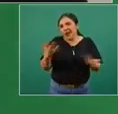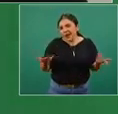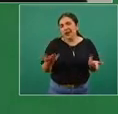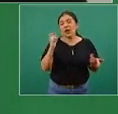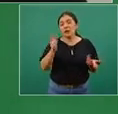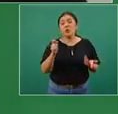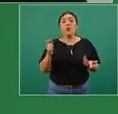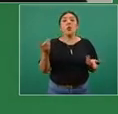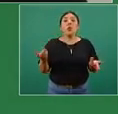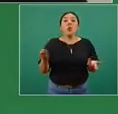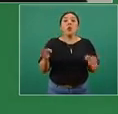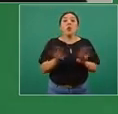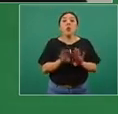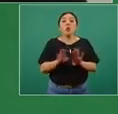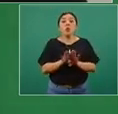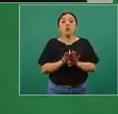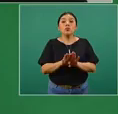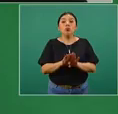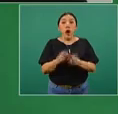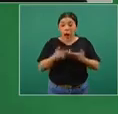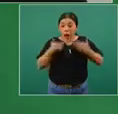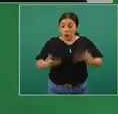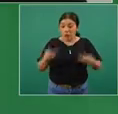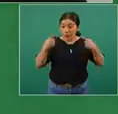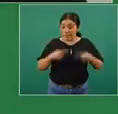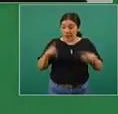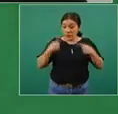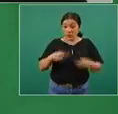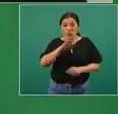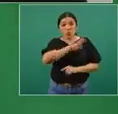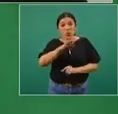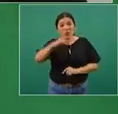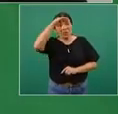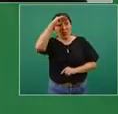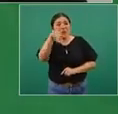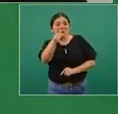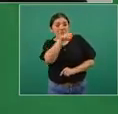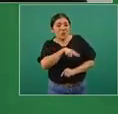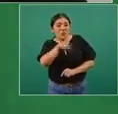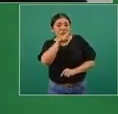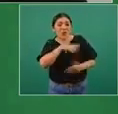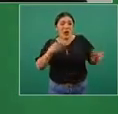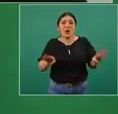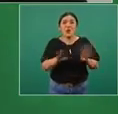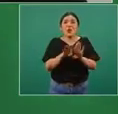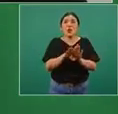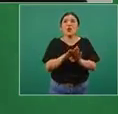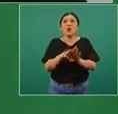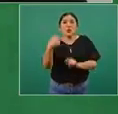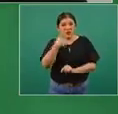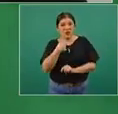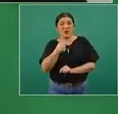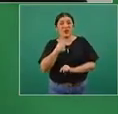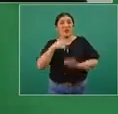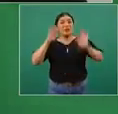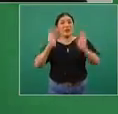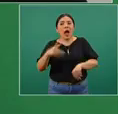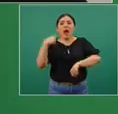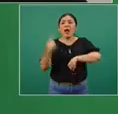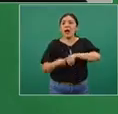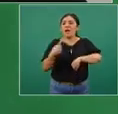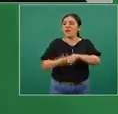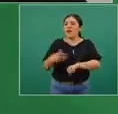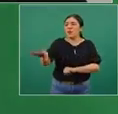si a la hora las personas pudieran estar preocupadas porque digan, híjole, ya me